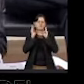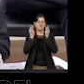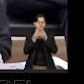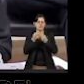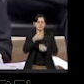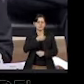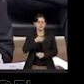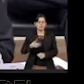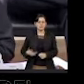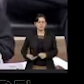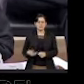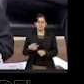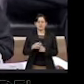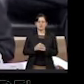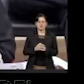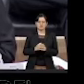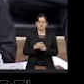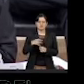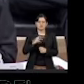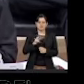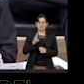vemos.